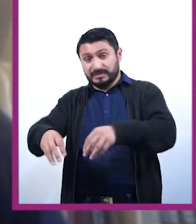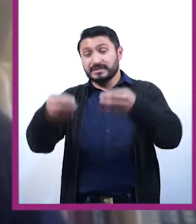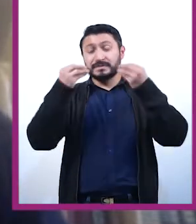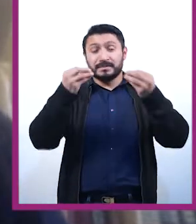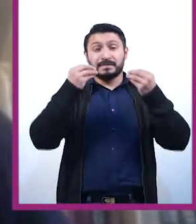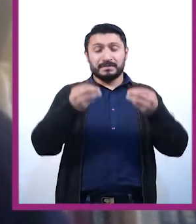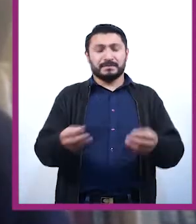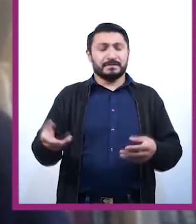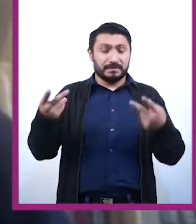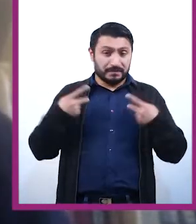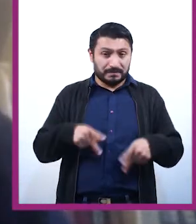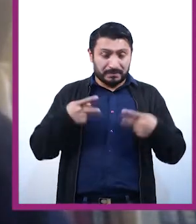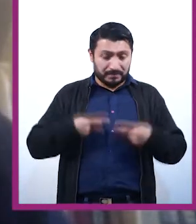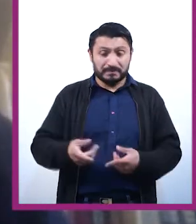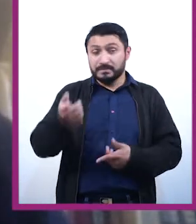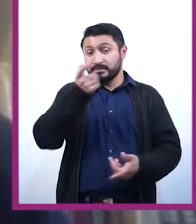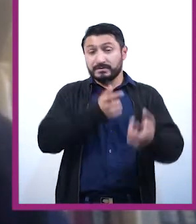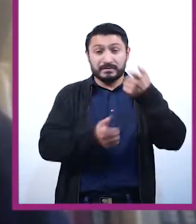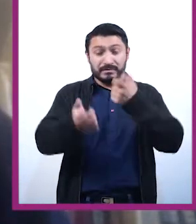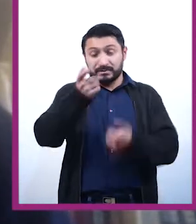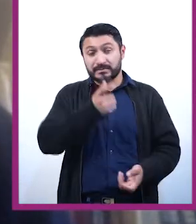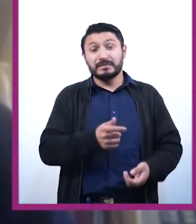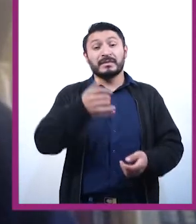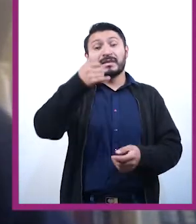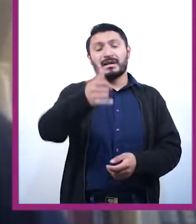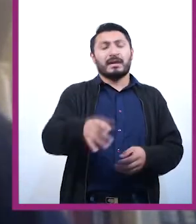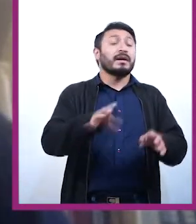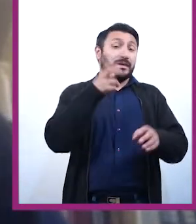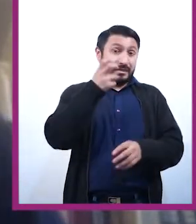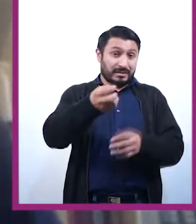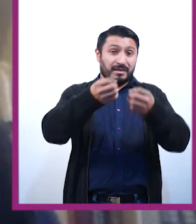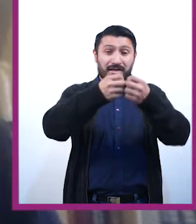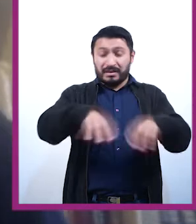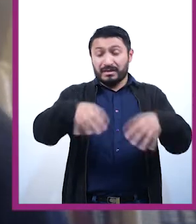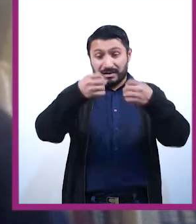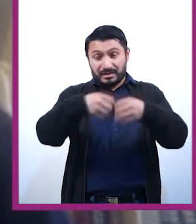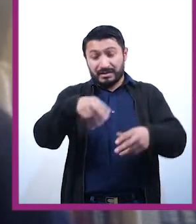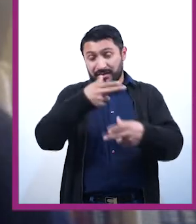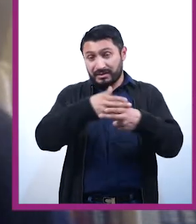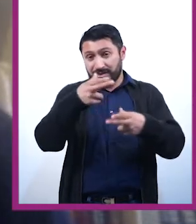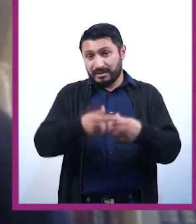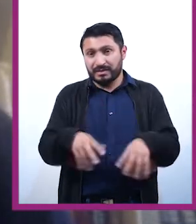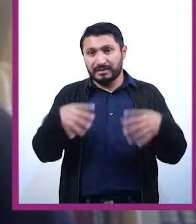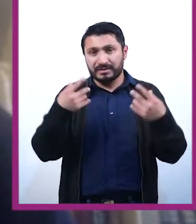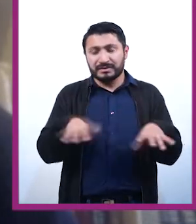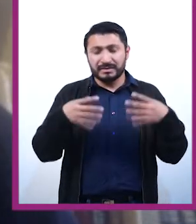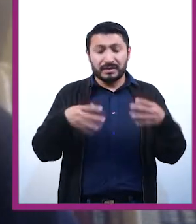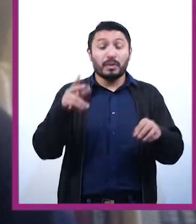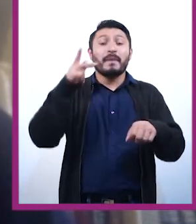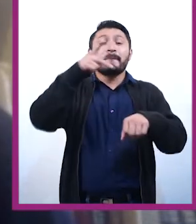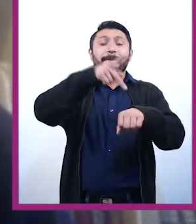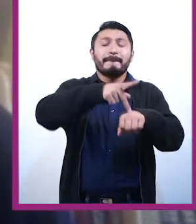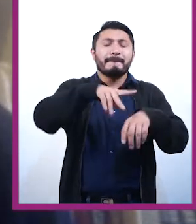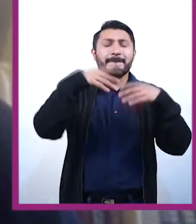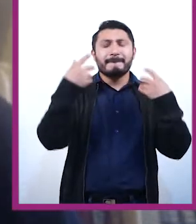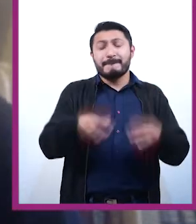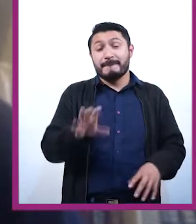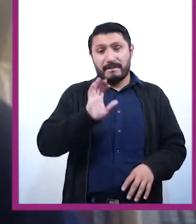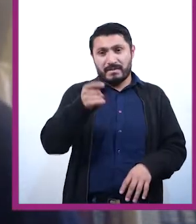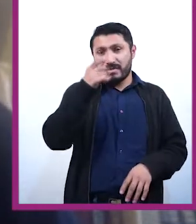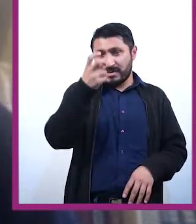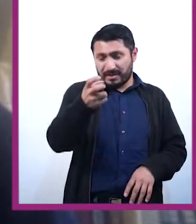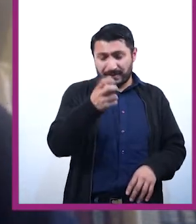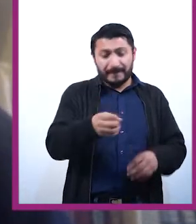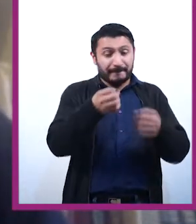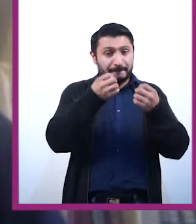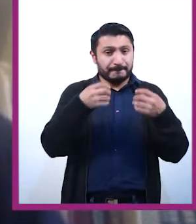¿no? Muchos capitalistas financieros, y con las pérdidas hasta se llegaron las quiebras. Y cuando